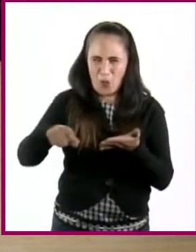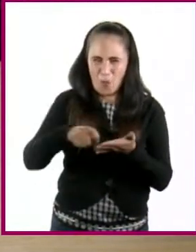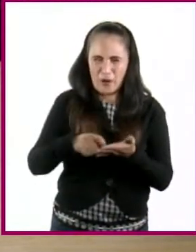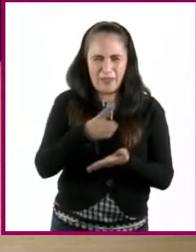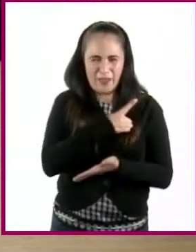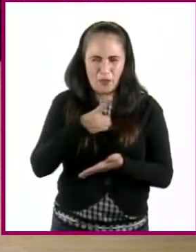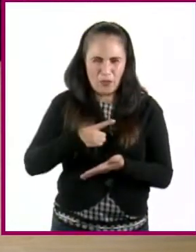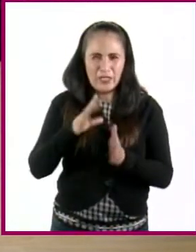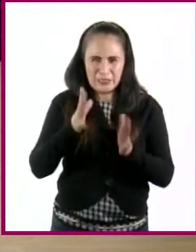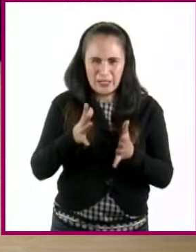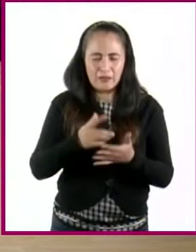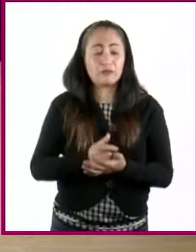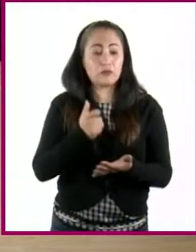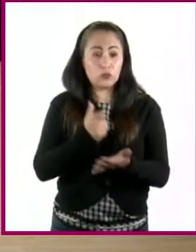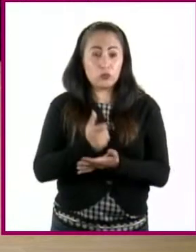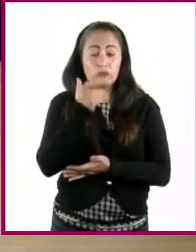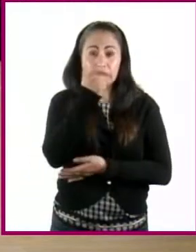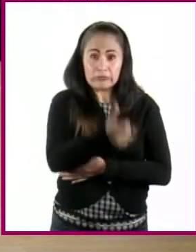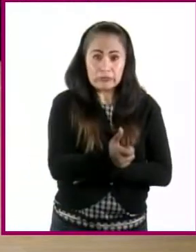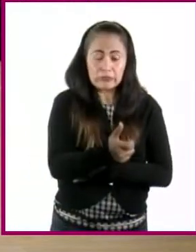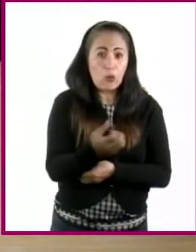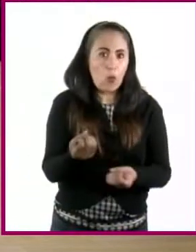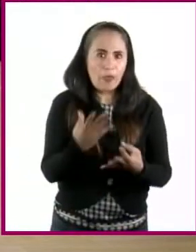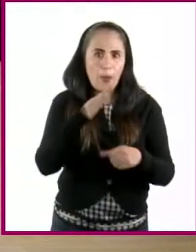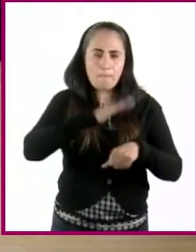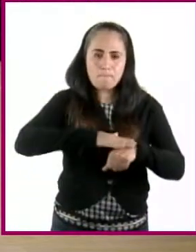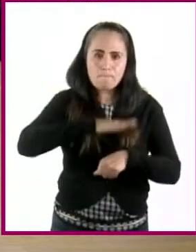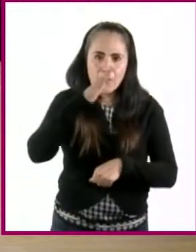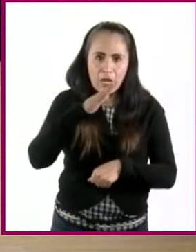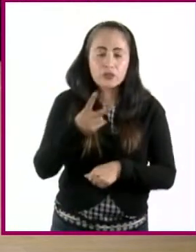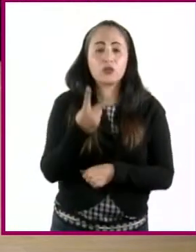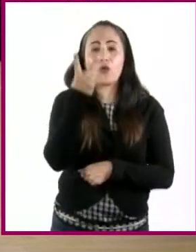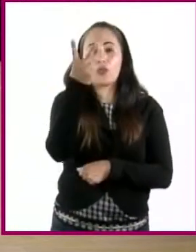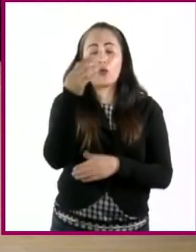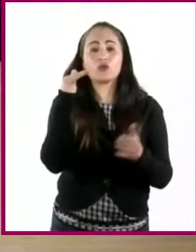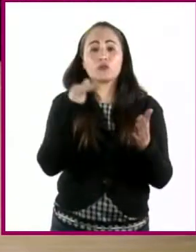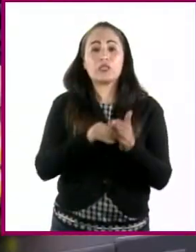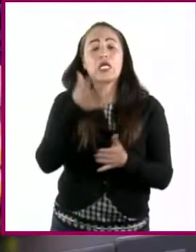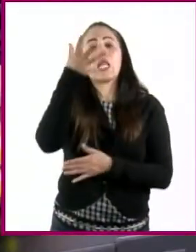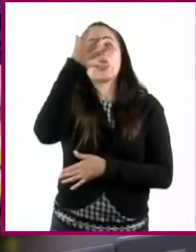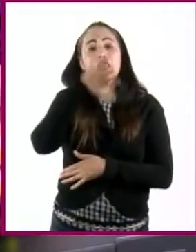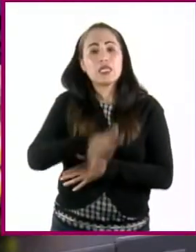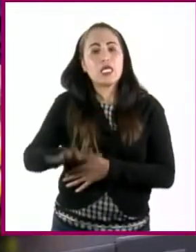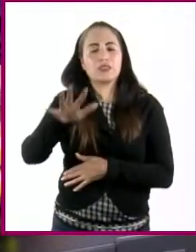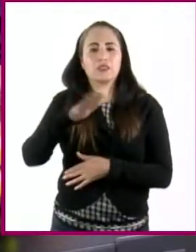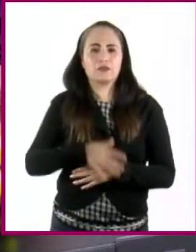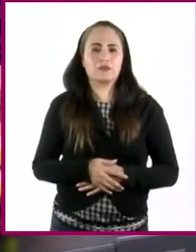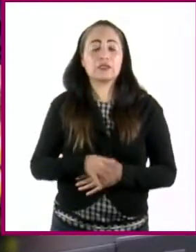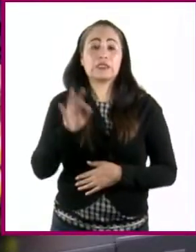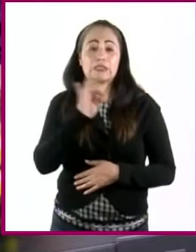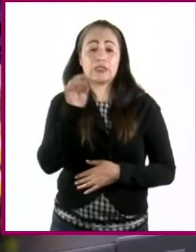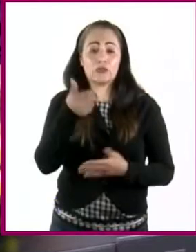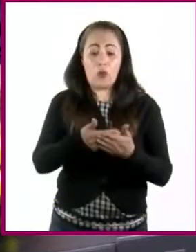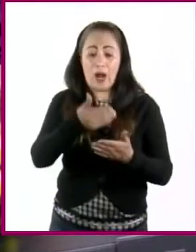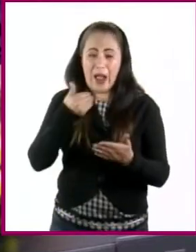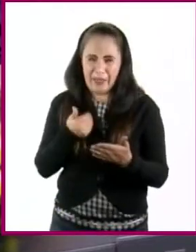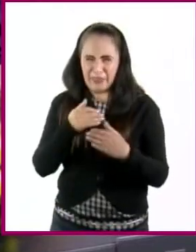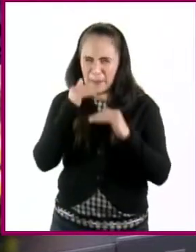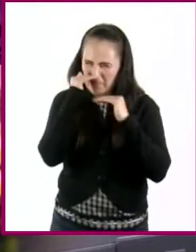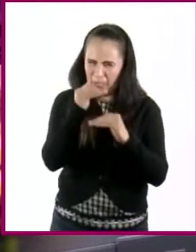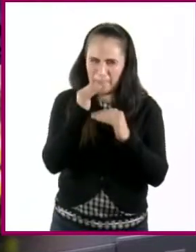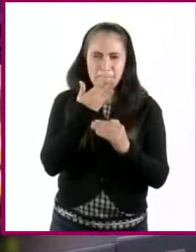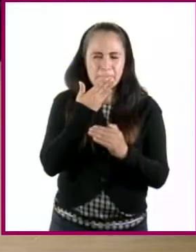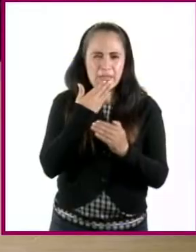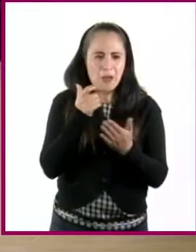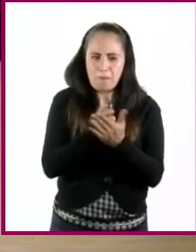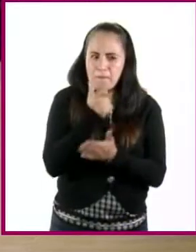para cuando el cargo se haga, tu deuda será mayor, será de 2,010 pesos. Si hubieras pagado, tu deuda sería